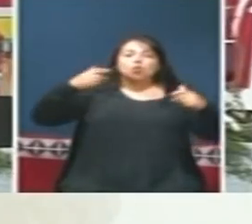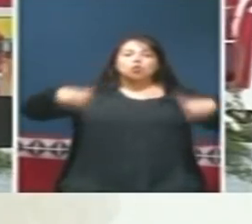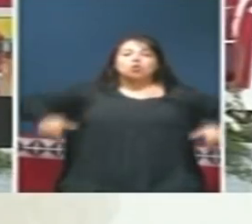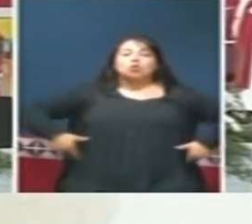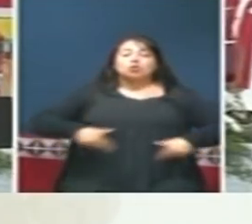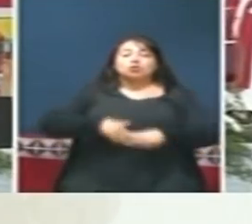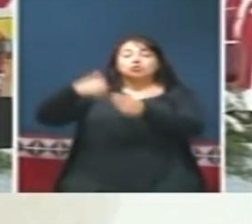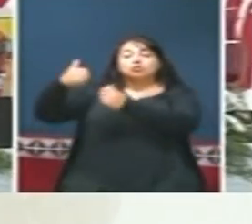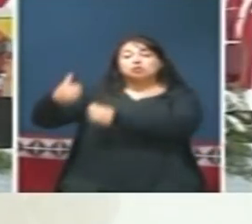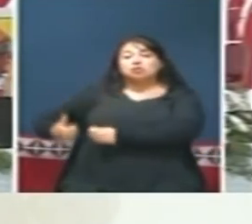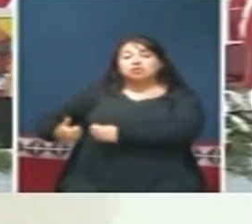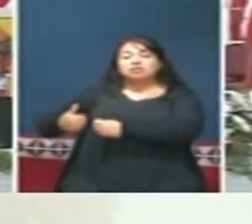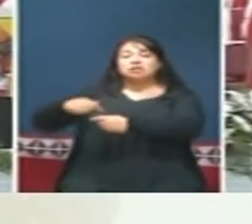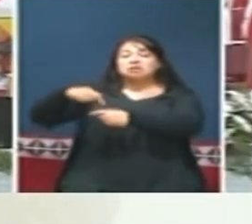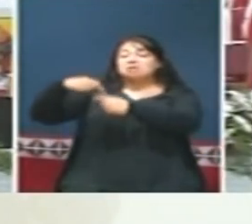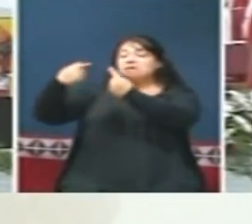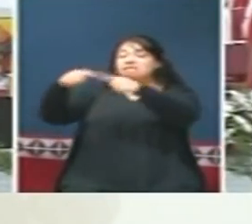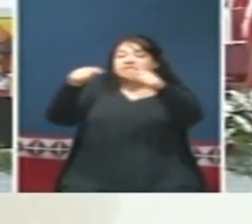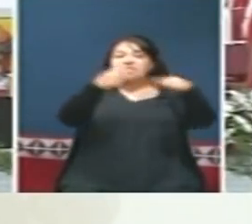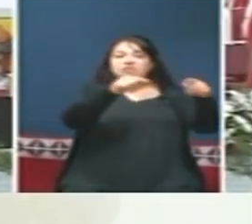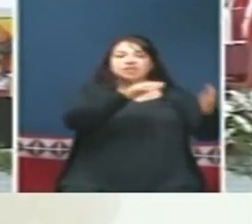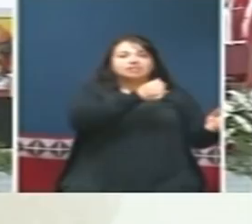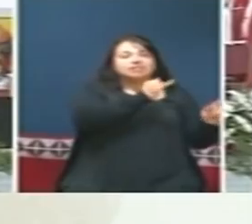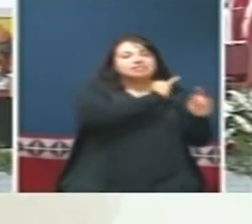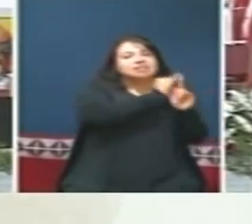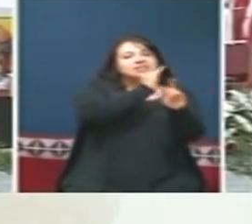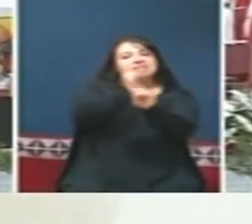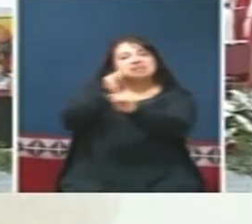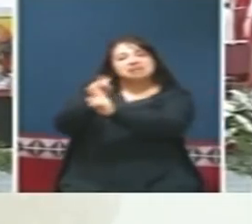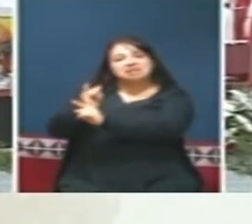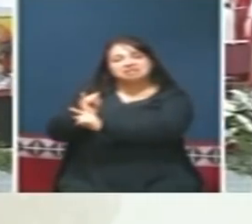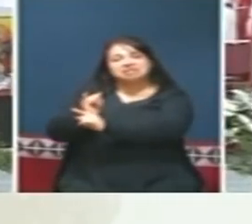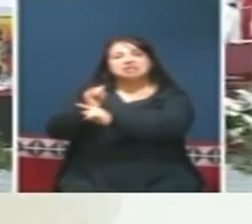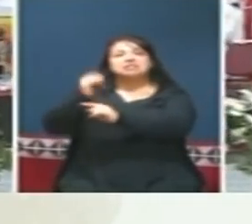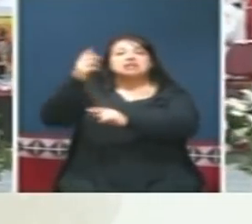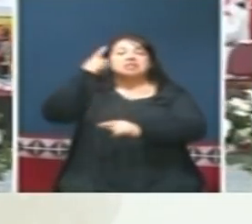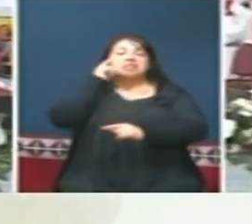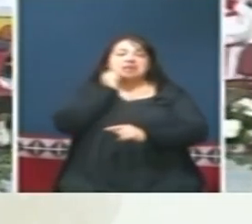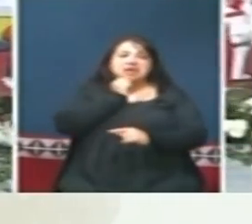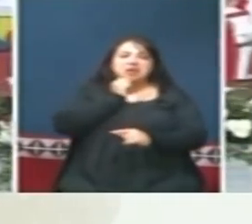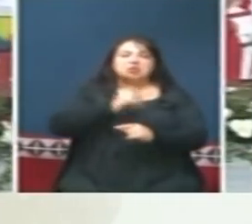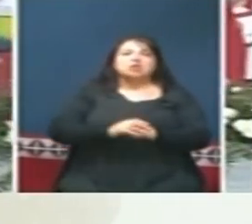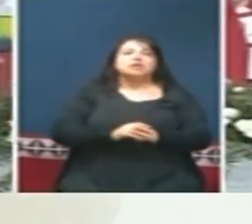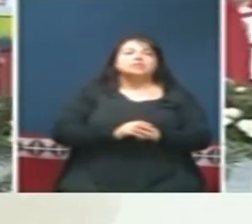distintas diócesis del país que nos acompañan en el servicio del altar.